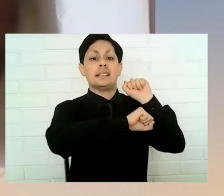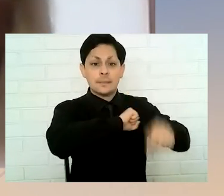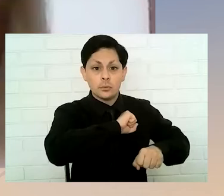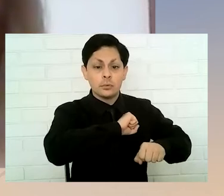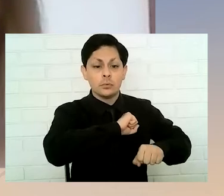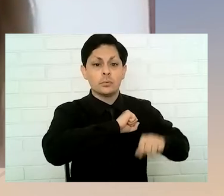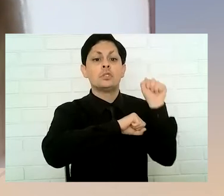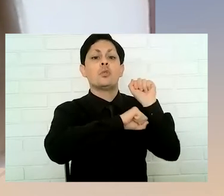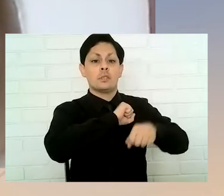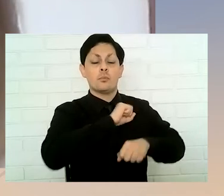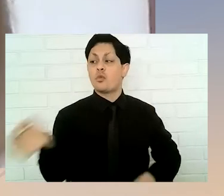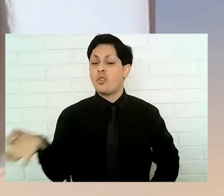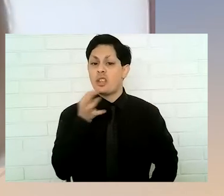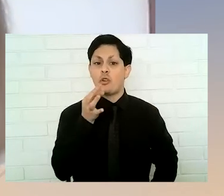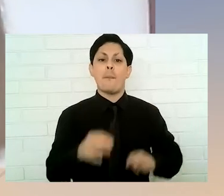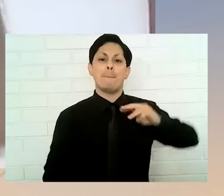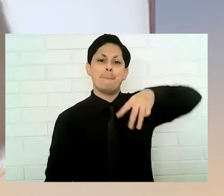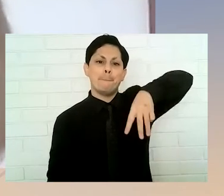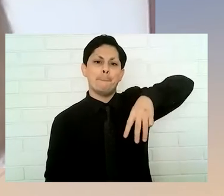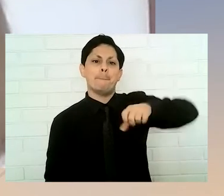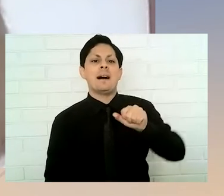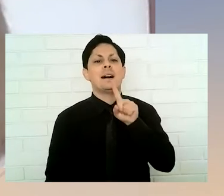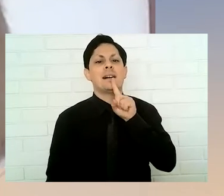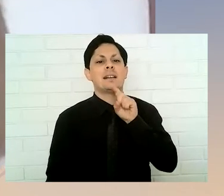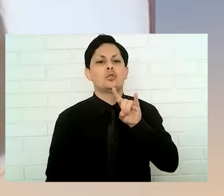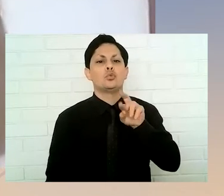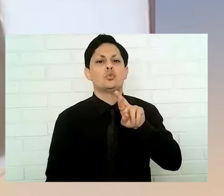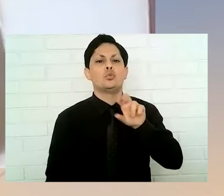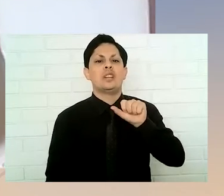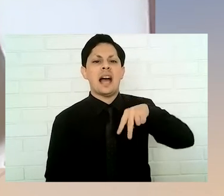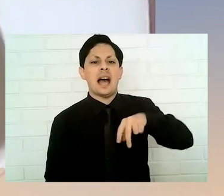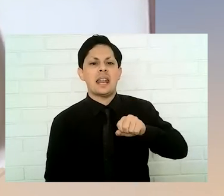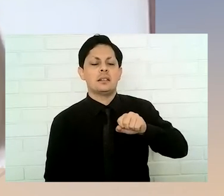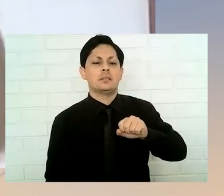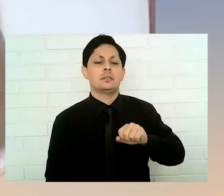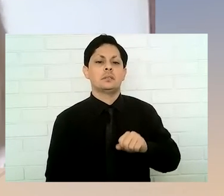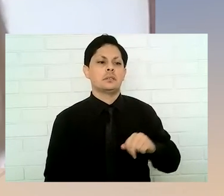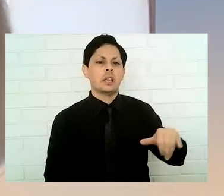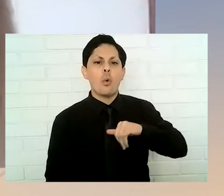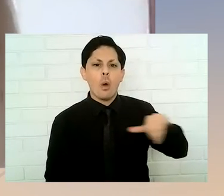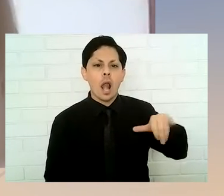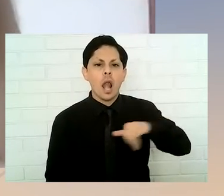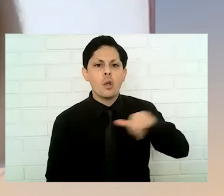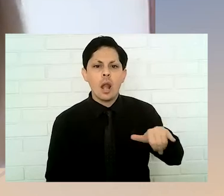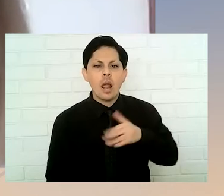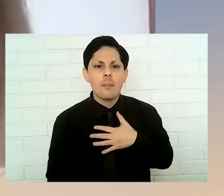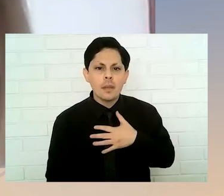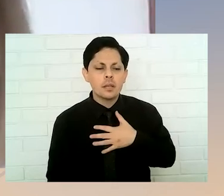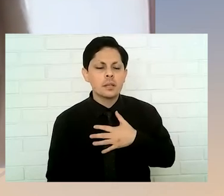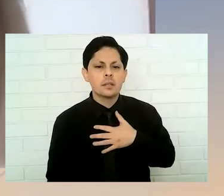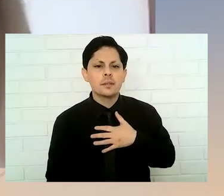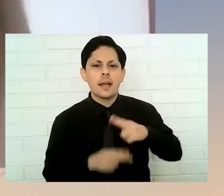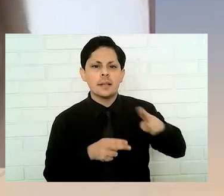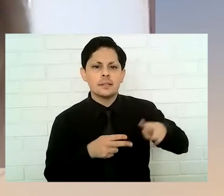como decía Maturana, junto a uno, no queriendo que se parezca a uno, y que haga las cosas parecidas a las